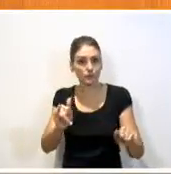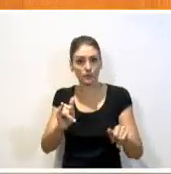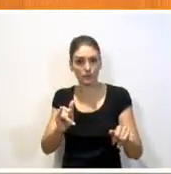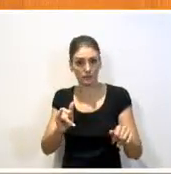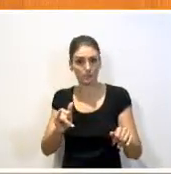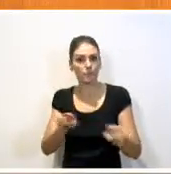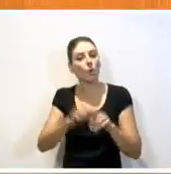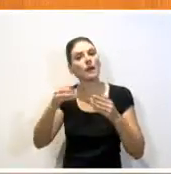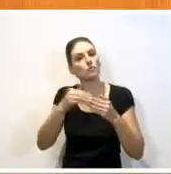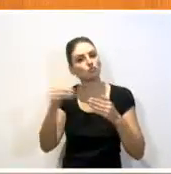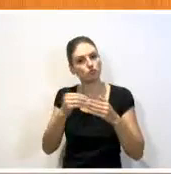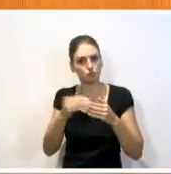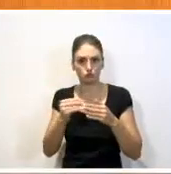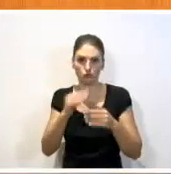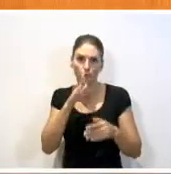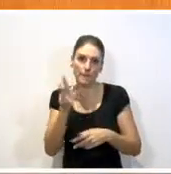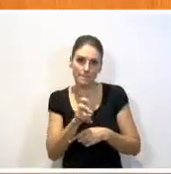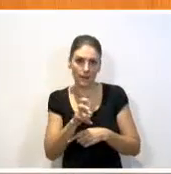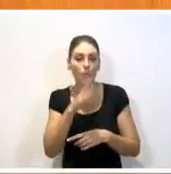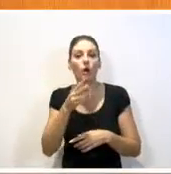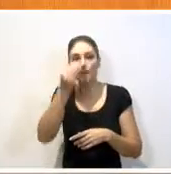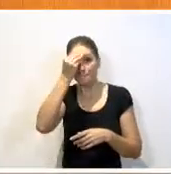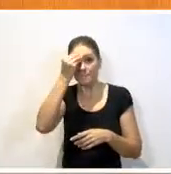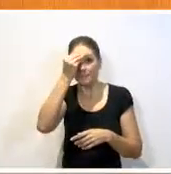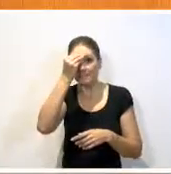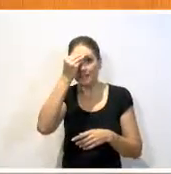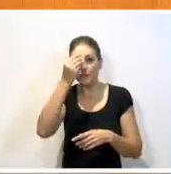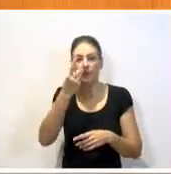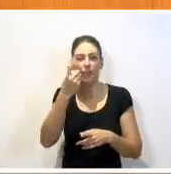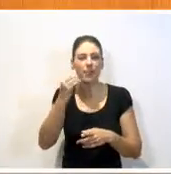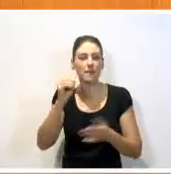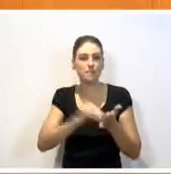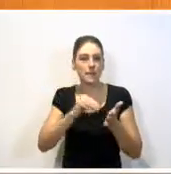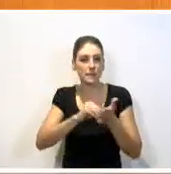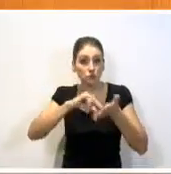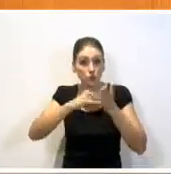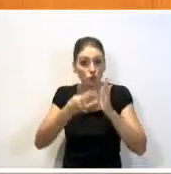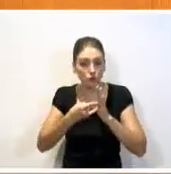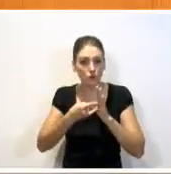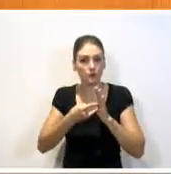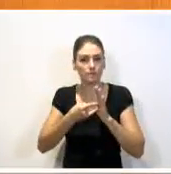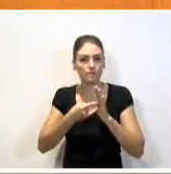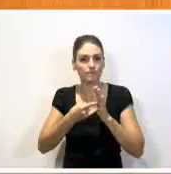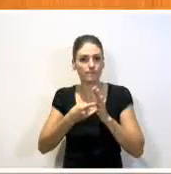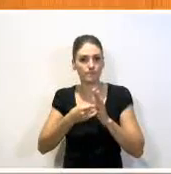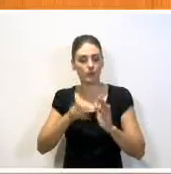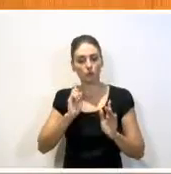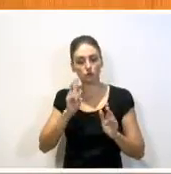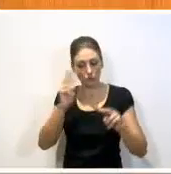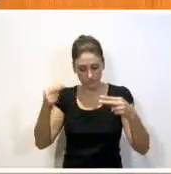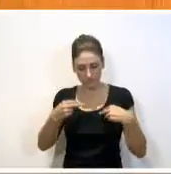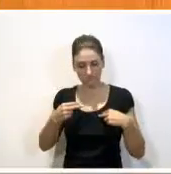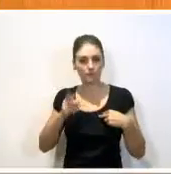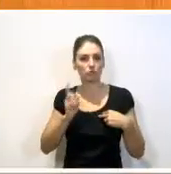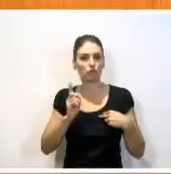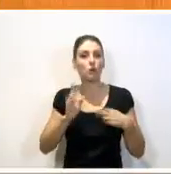utilidad. Normalmente, quien ha pensado cientos de veces en la solución, en ocasiones solo ve su lado, es verdad,